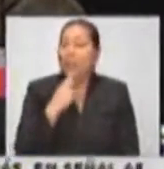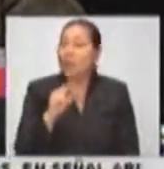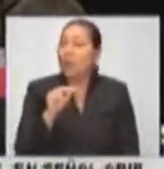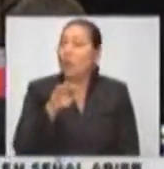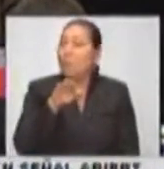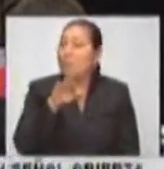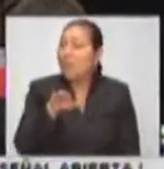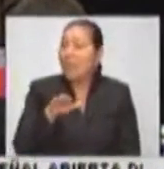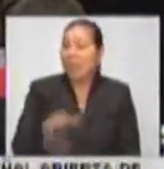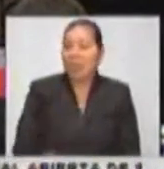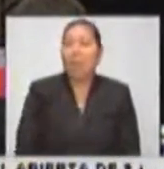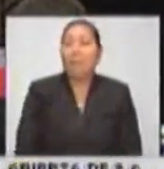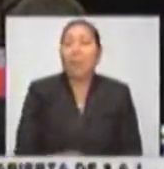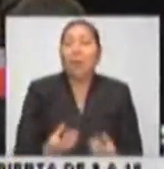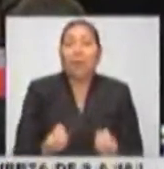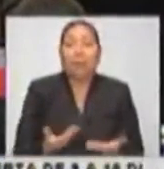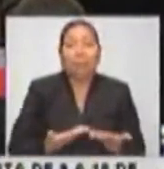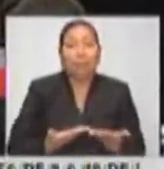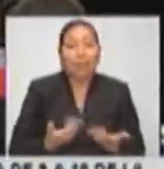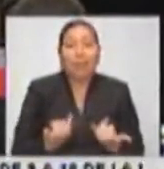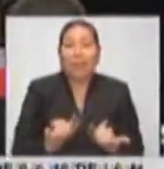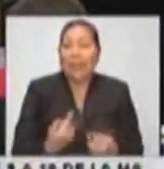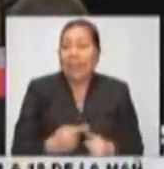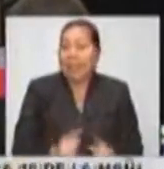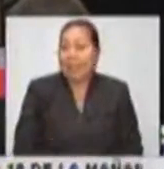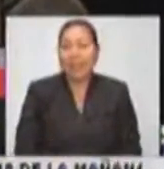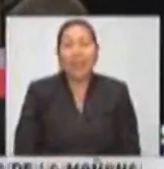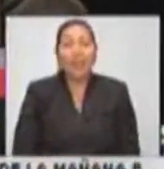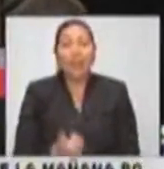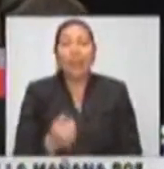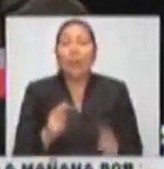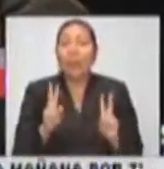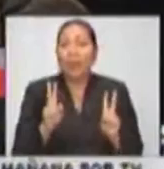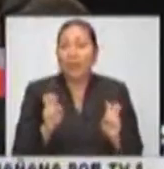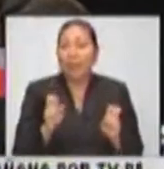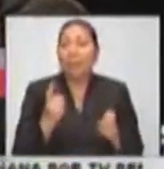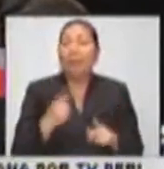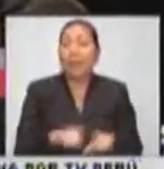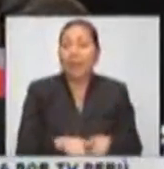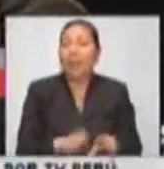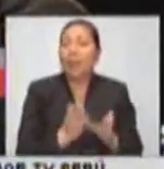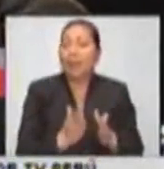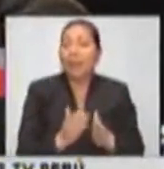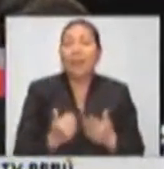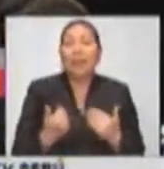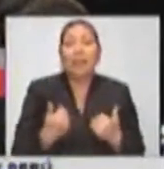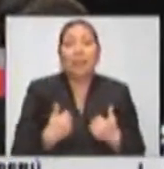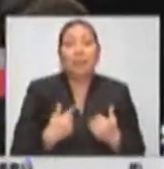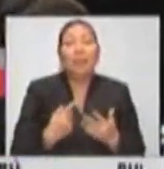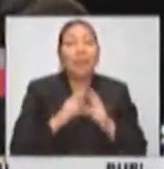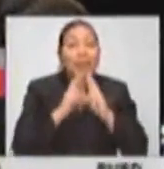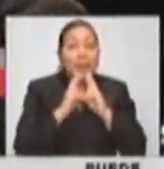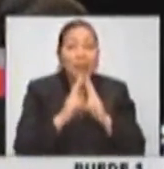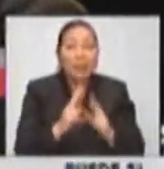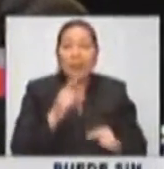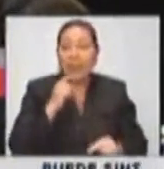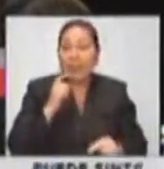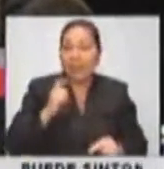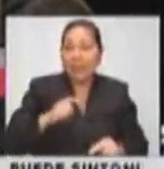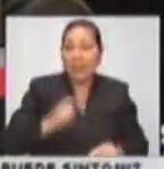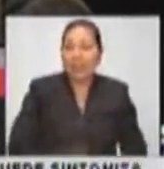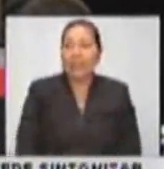viajo, no viajo, no viajo, porque si no nos trabajaríamos acá, pero ese es otro tema de organización también, tenemos que tener algo que responda a esas